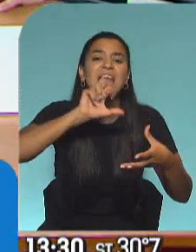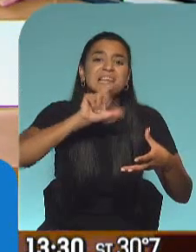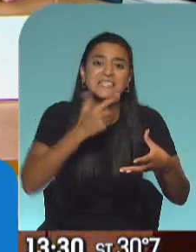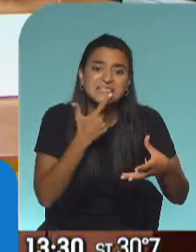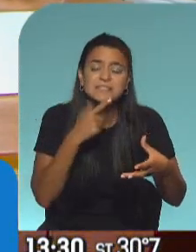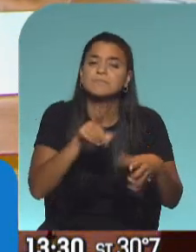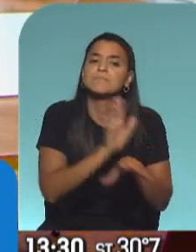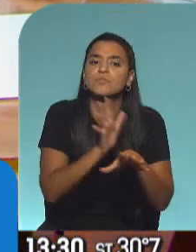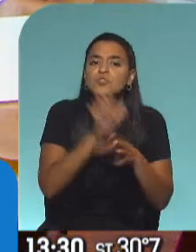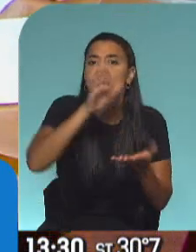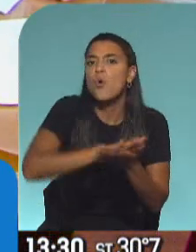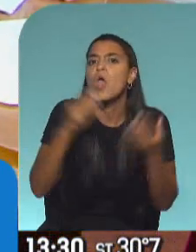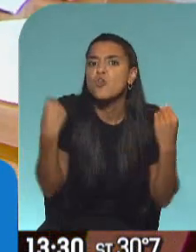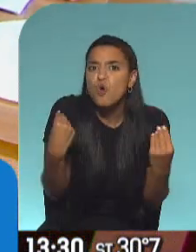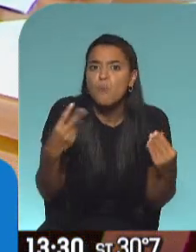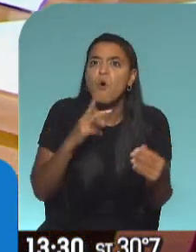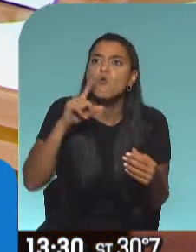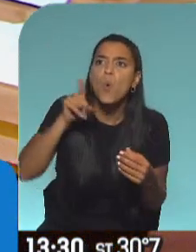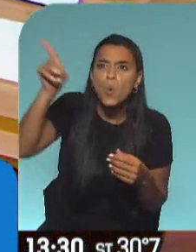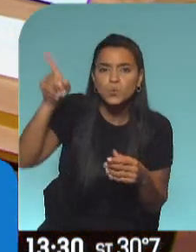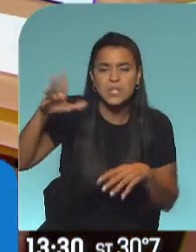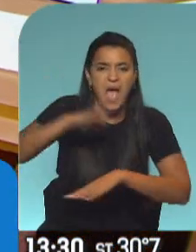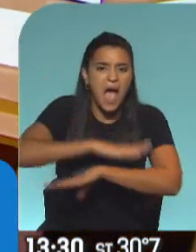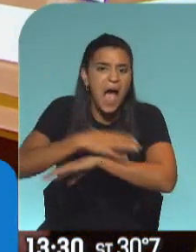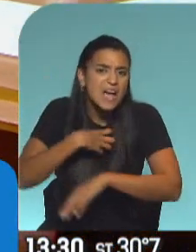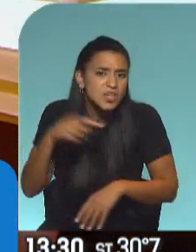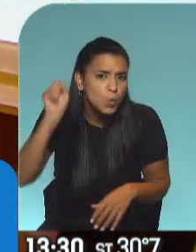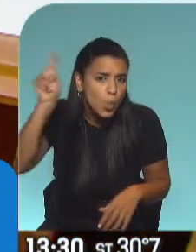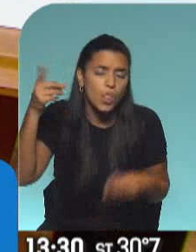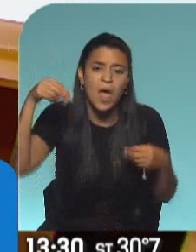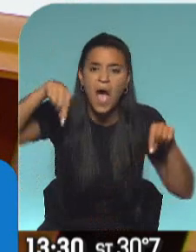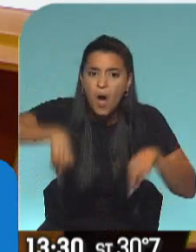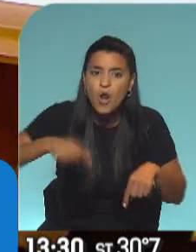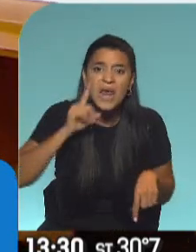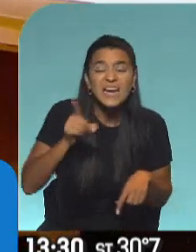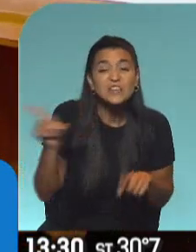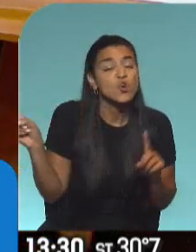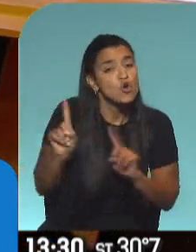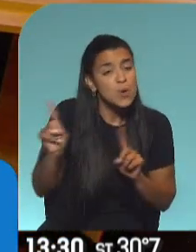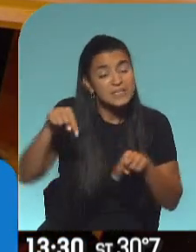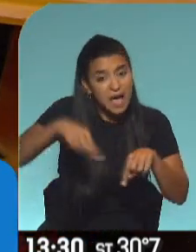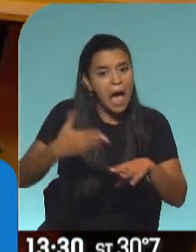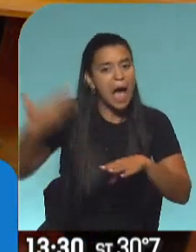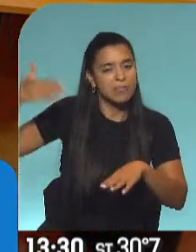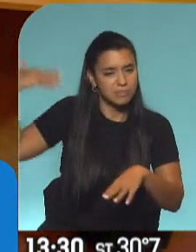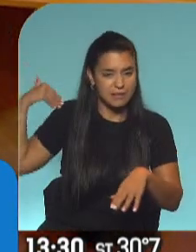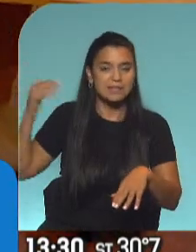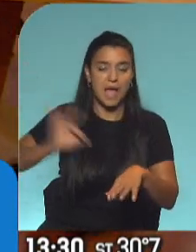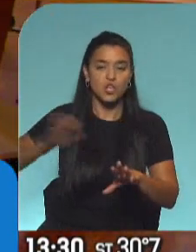del comportamiento de Rusia. Rusia no es un riesgo en este momento como sí lo fue durante varias